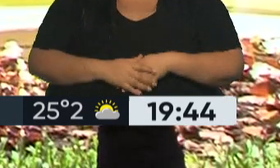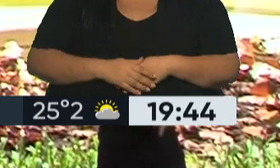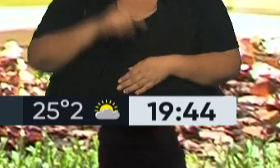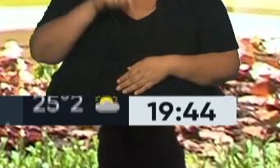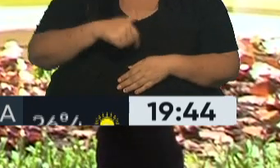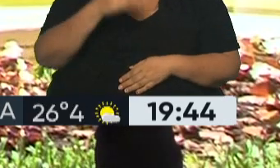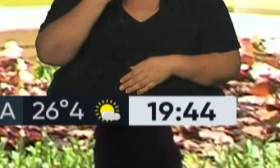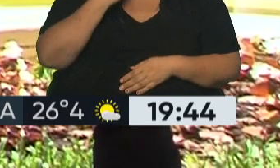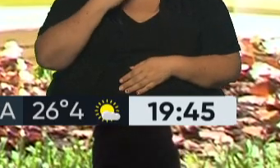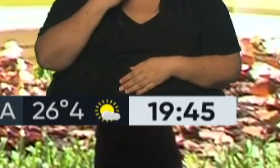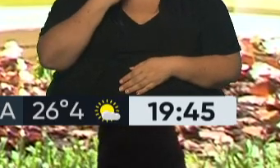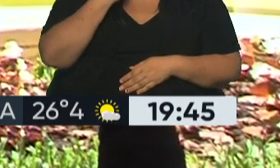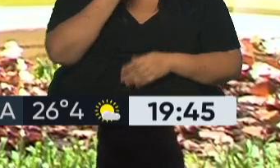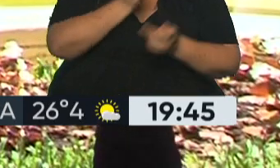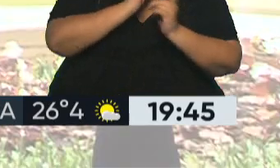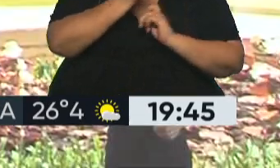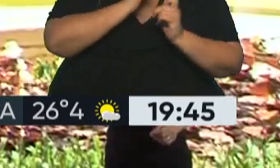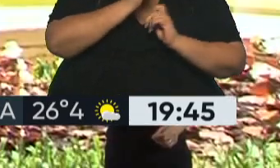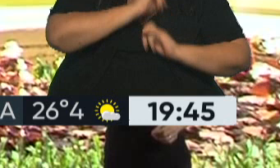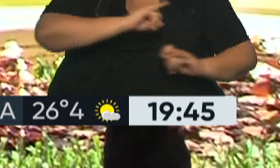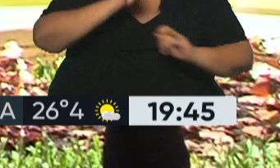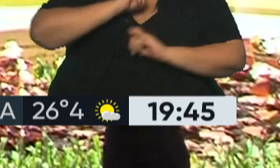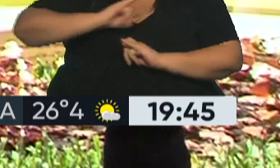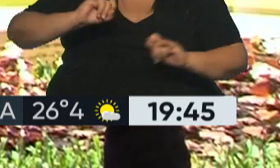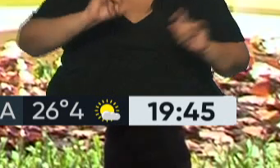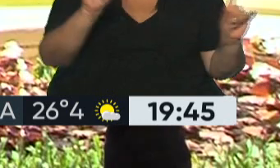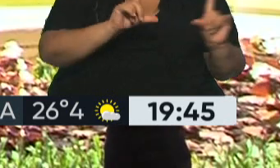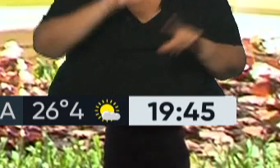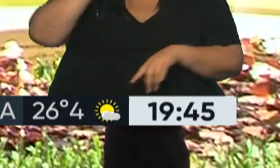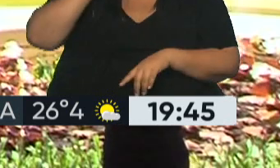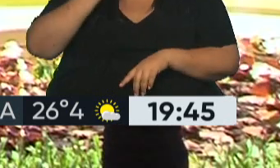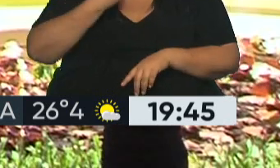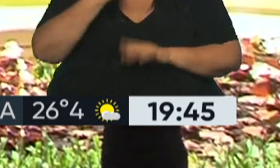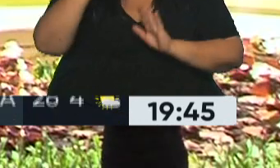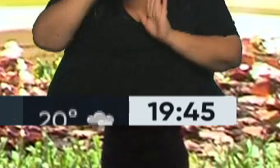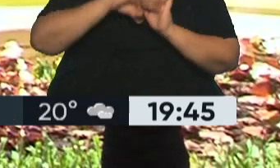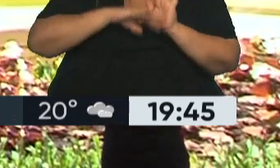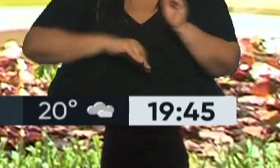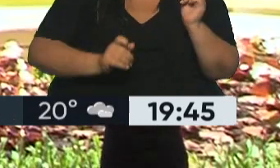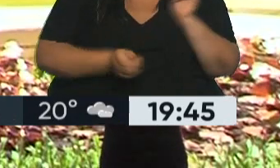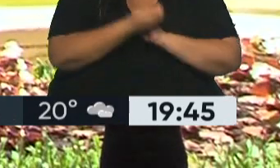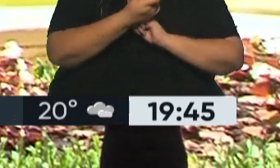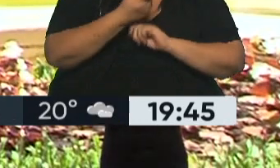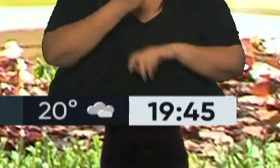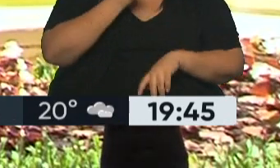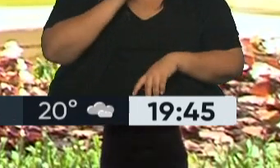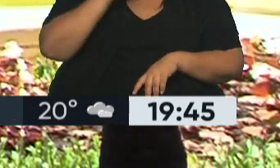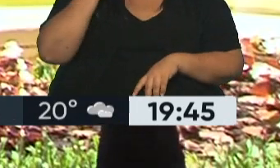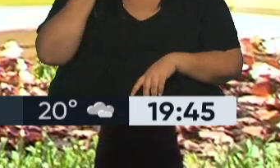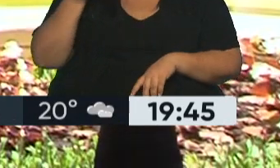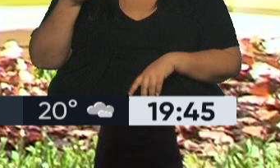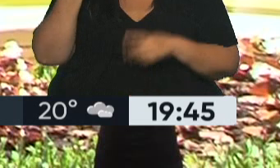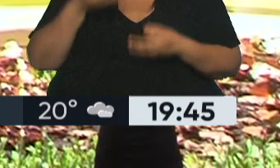esta tarde en distintos portales informativos se había indicado que se había modificado la normativa de custodia teniendo en cuenta que Alberto Fernández